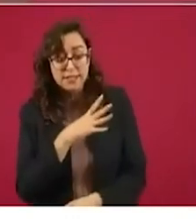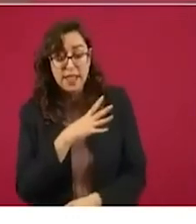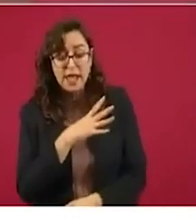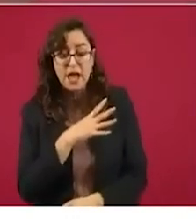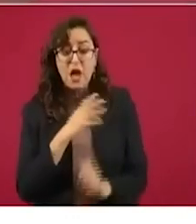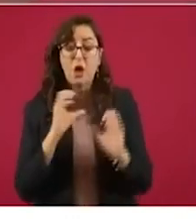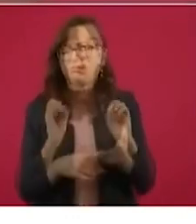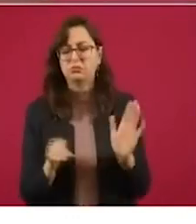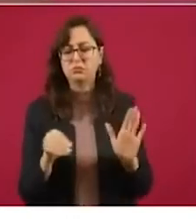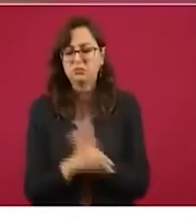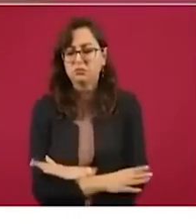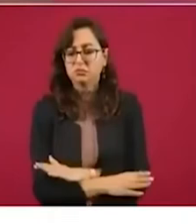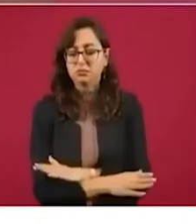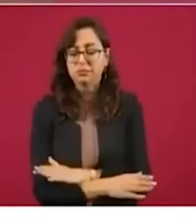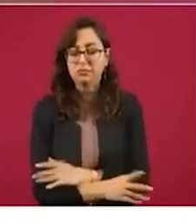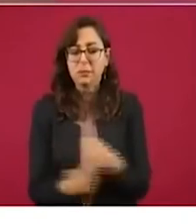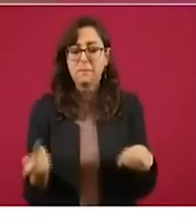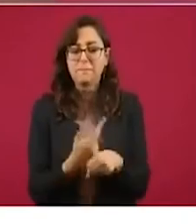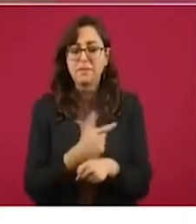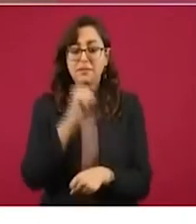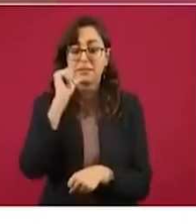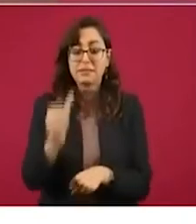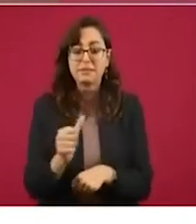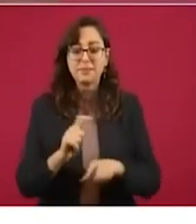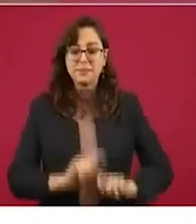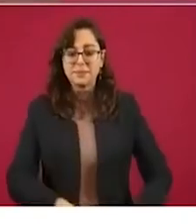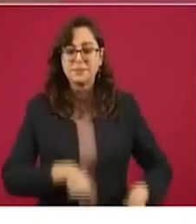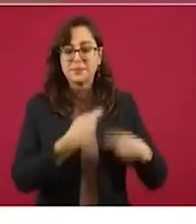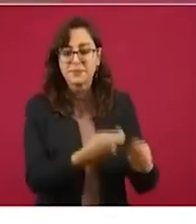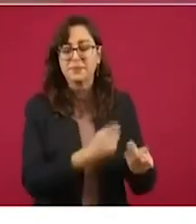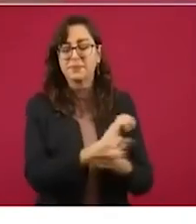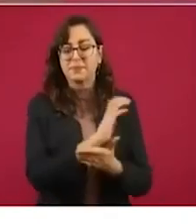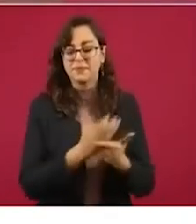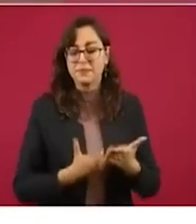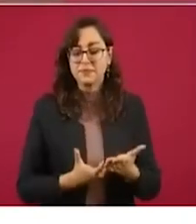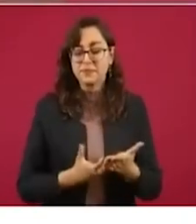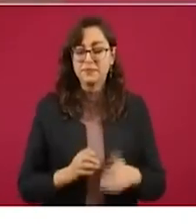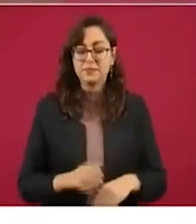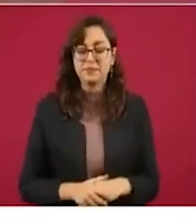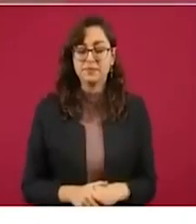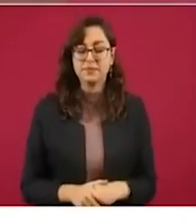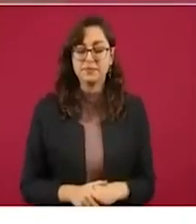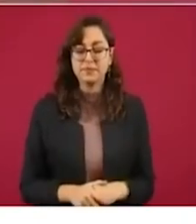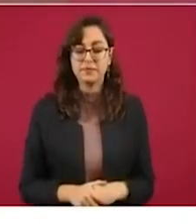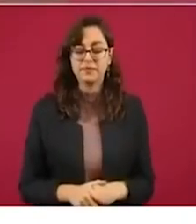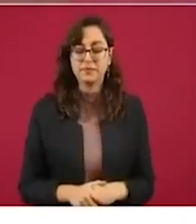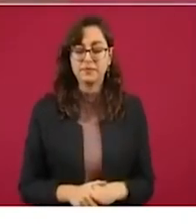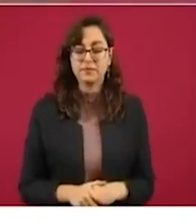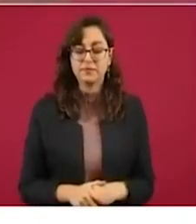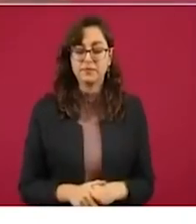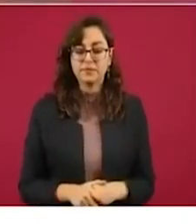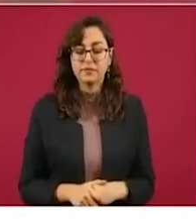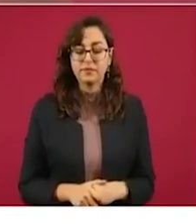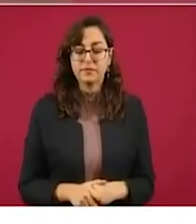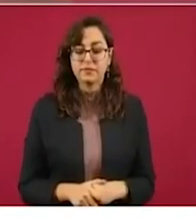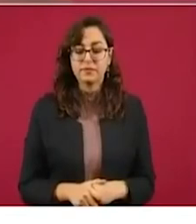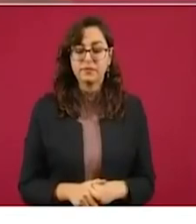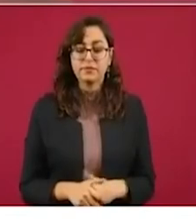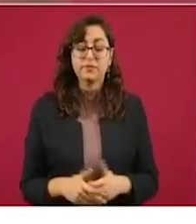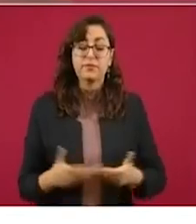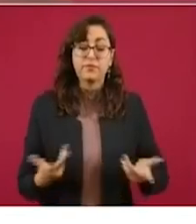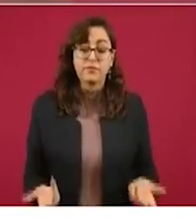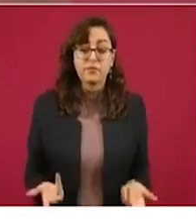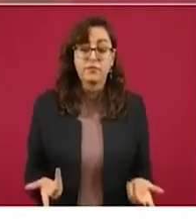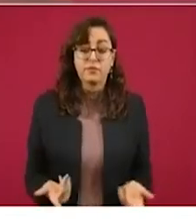hubo omisión y se entregó el contrato, o los contratos estos.